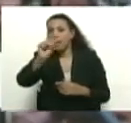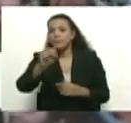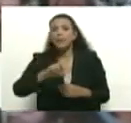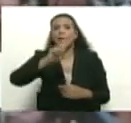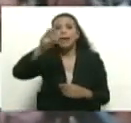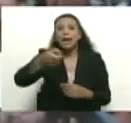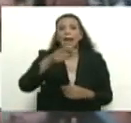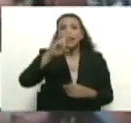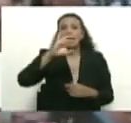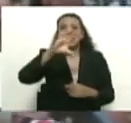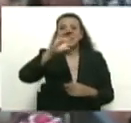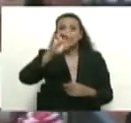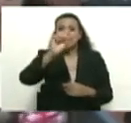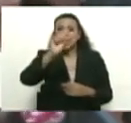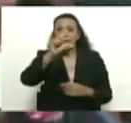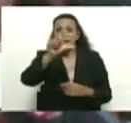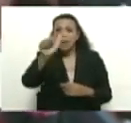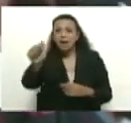Grisela Ponte,